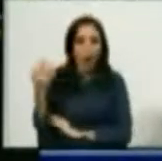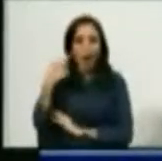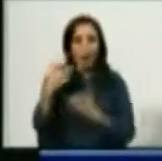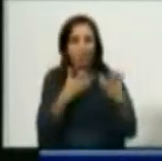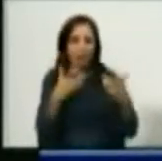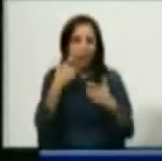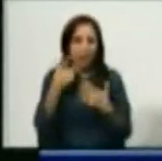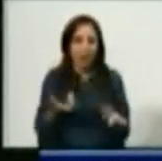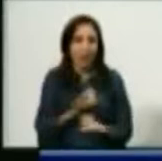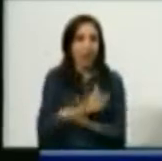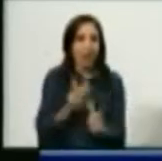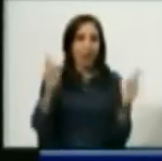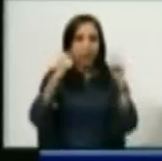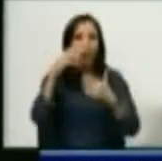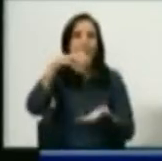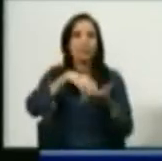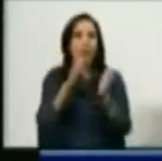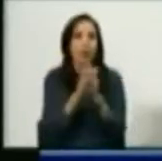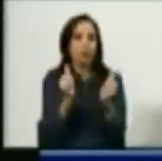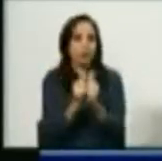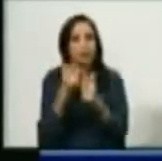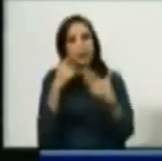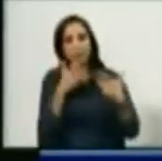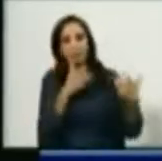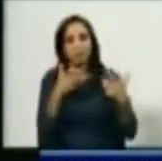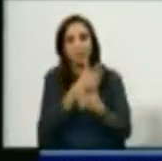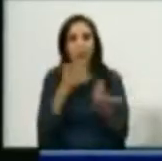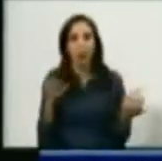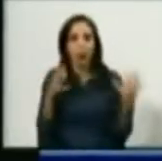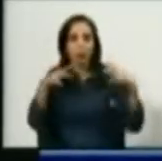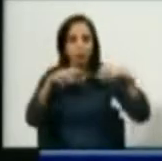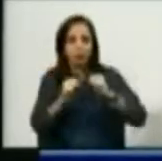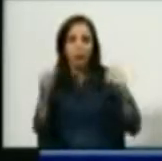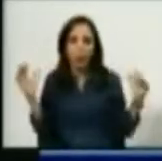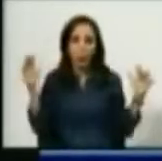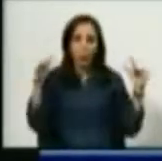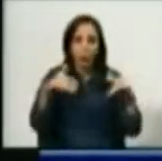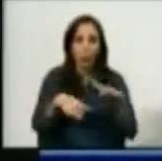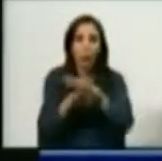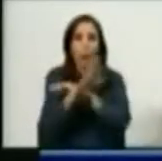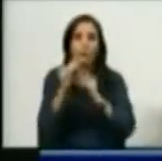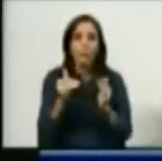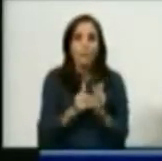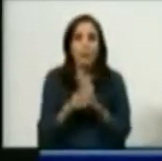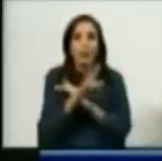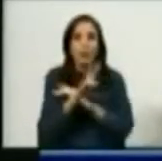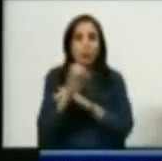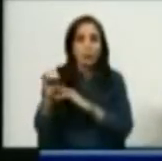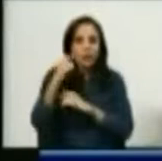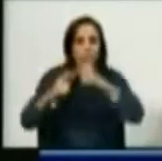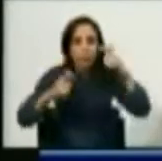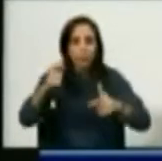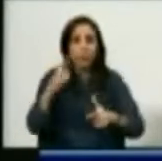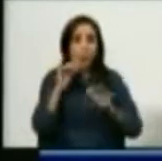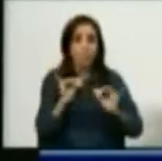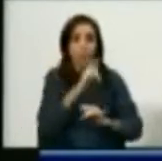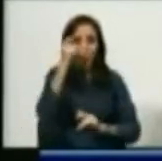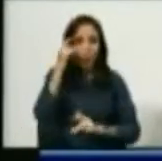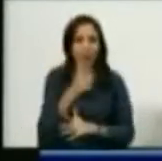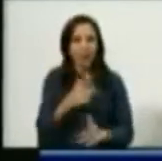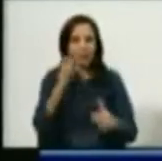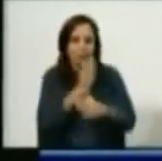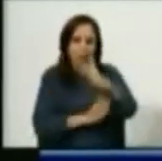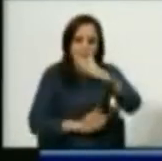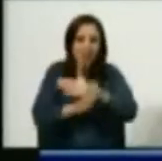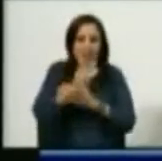de urica en el estado anzoátegui combate en el cual intervinieron cuatro mil doscientos Patriotas ese mismo día consecuencia de una herida